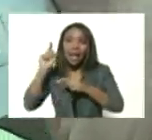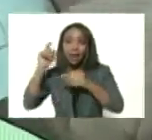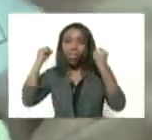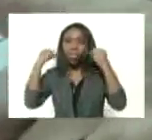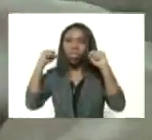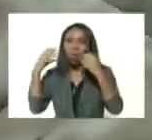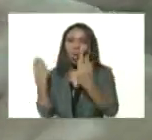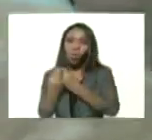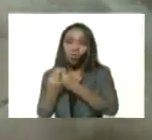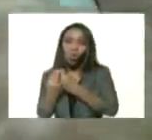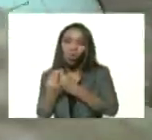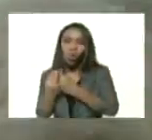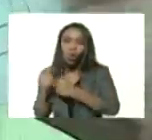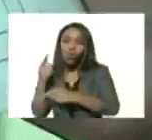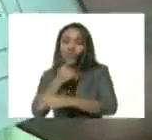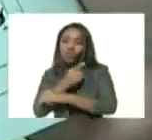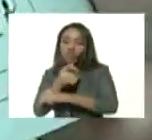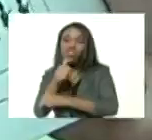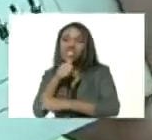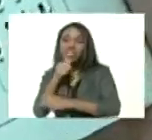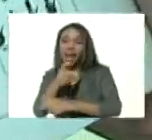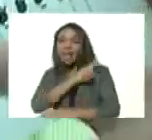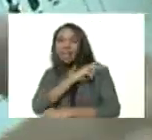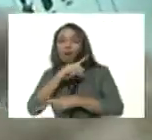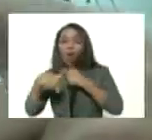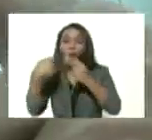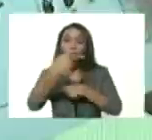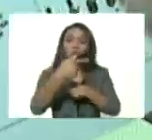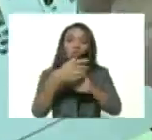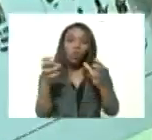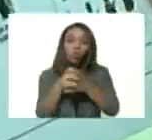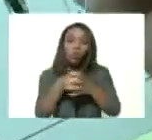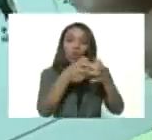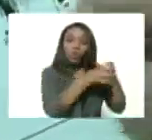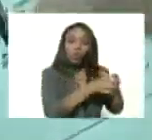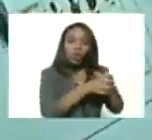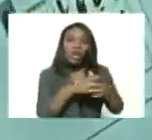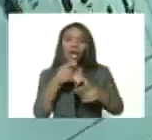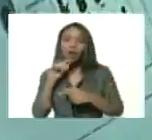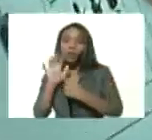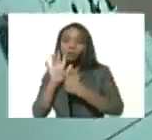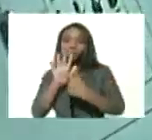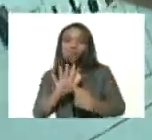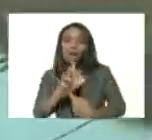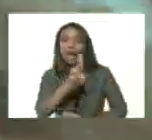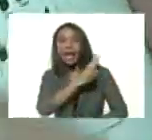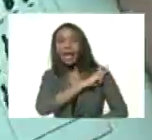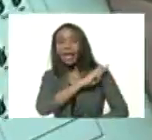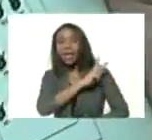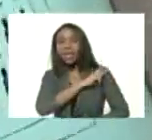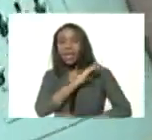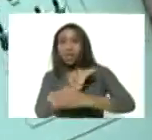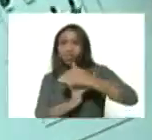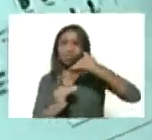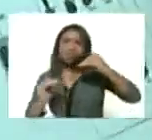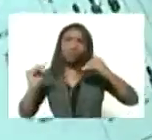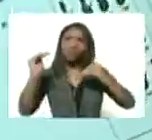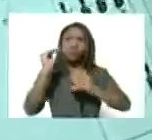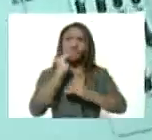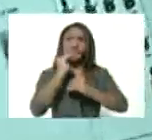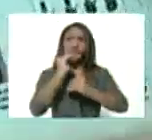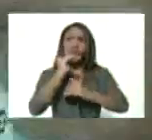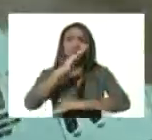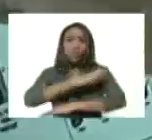él, nos señala quiénes son los jefes de los otros grupos y nos señala que el jefe superior de la